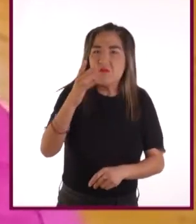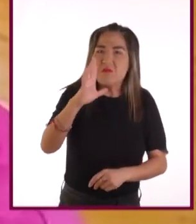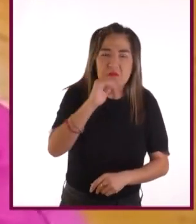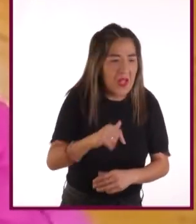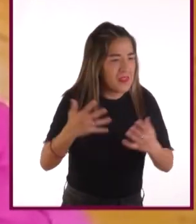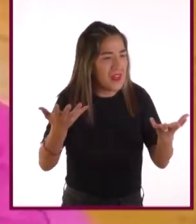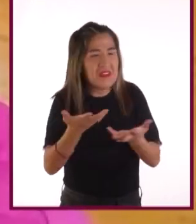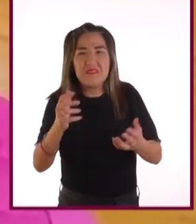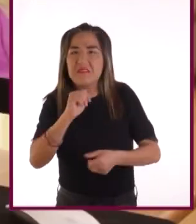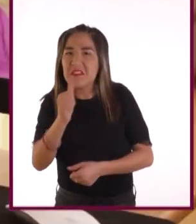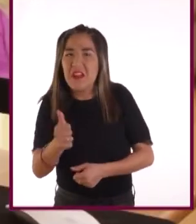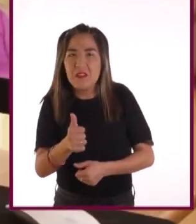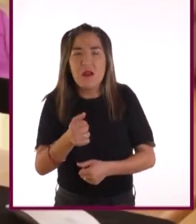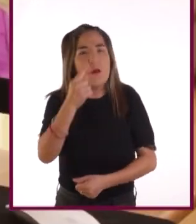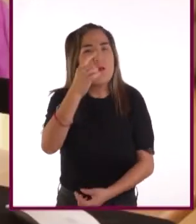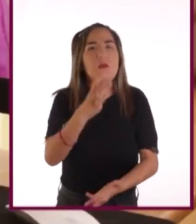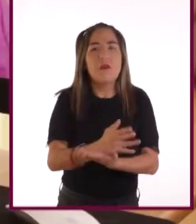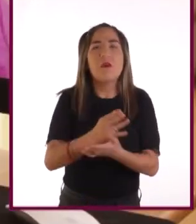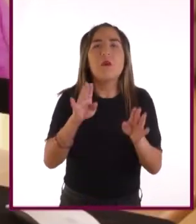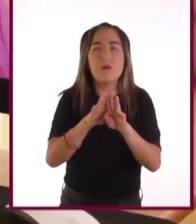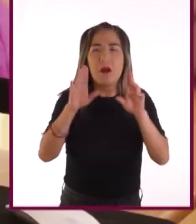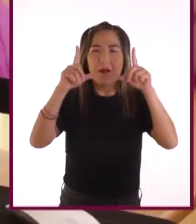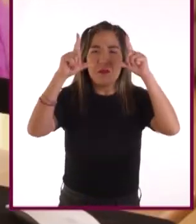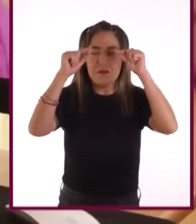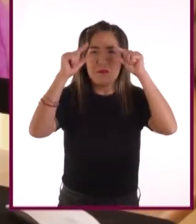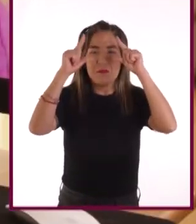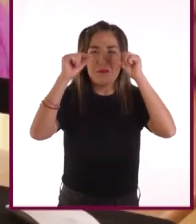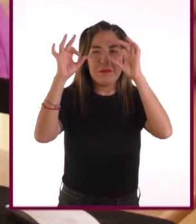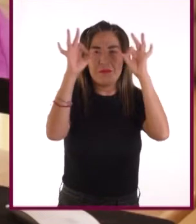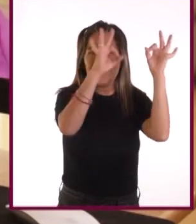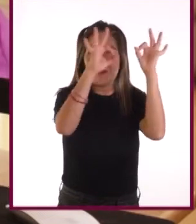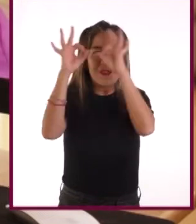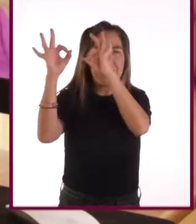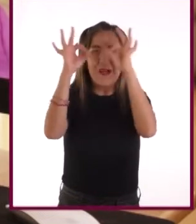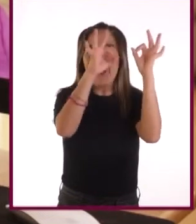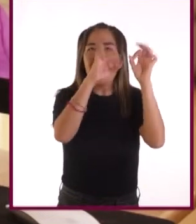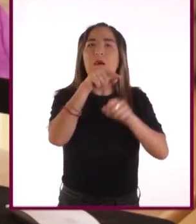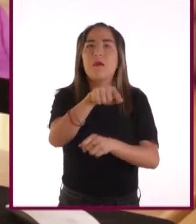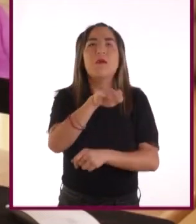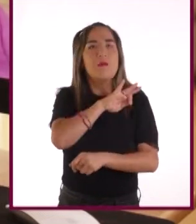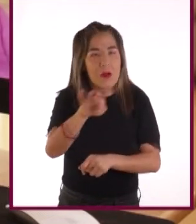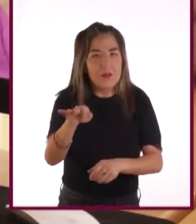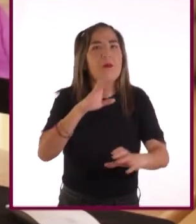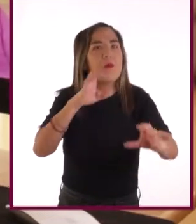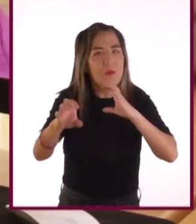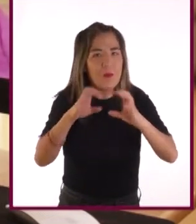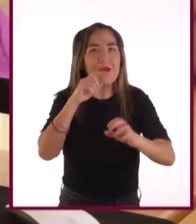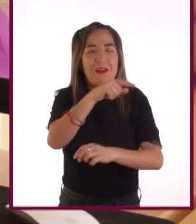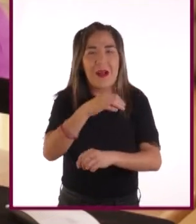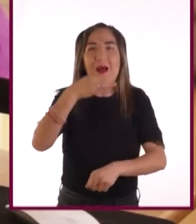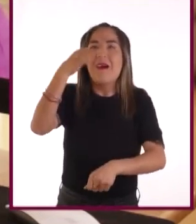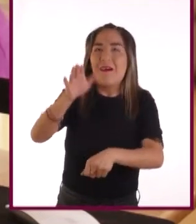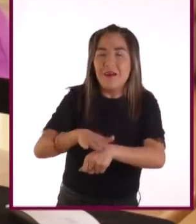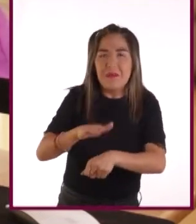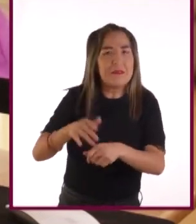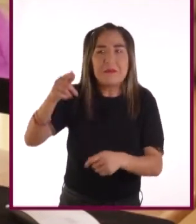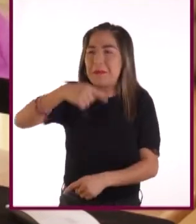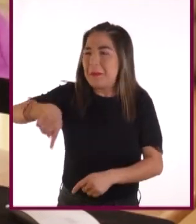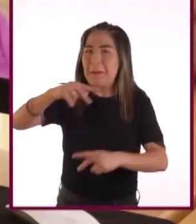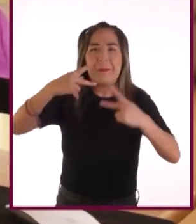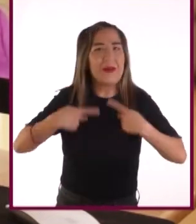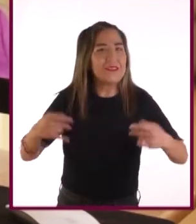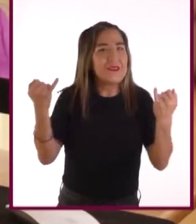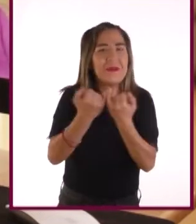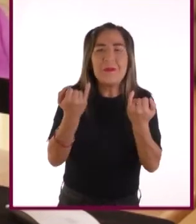pueden hacer nada, y únicamente moviendo los ojos y el parpadeo puedes comunicarte, ¿no? Como cualquier